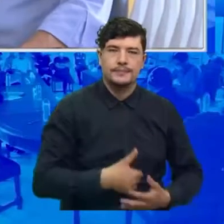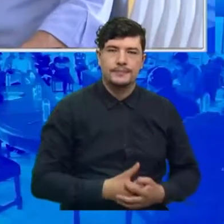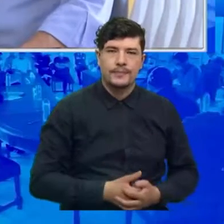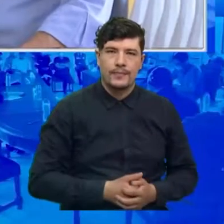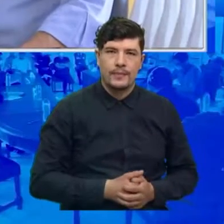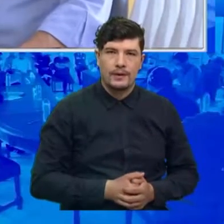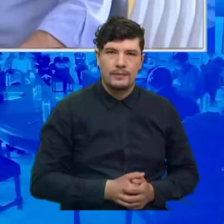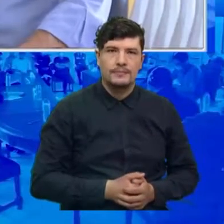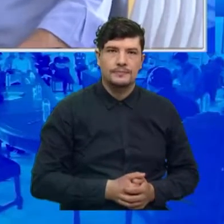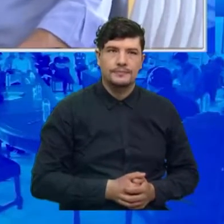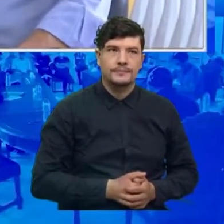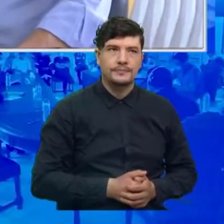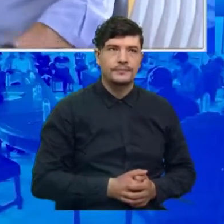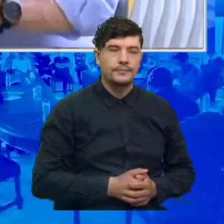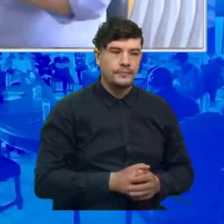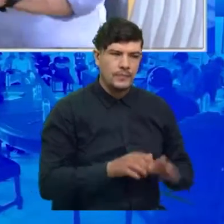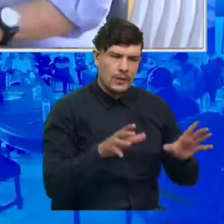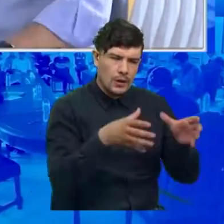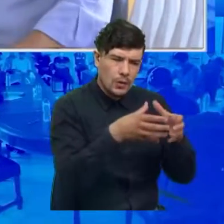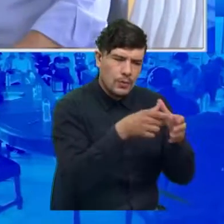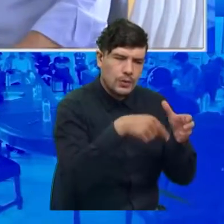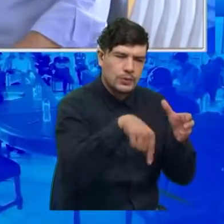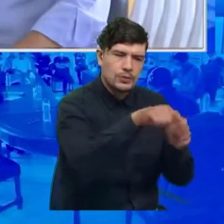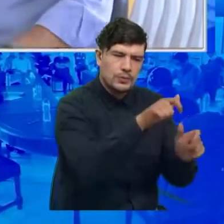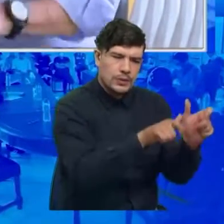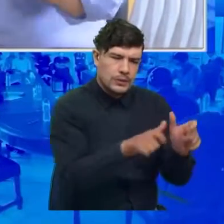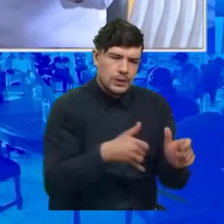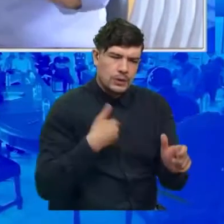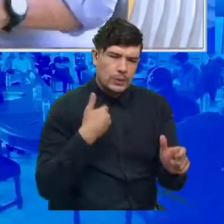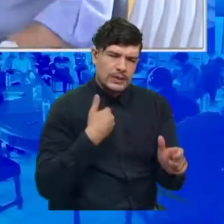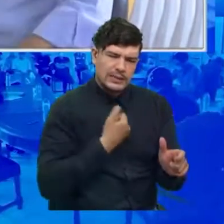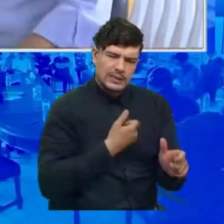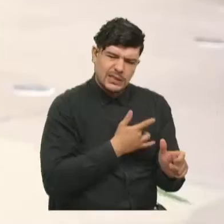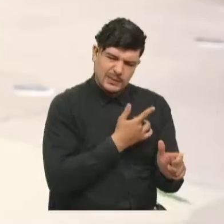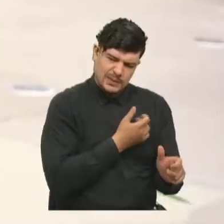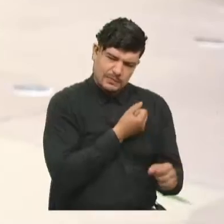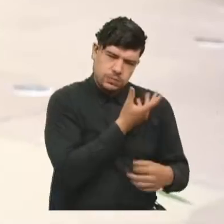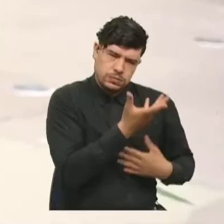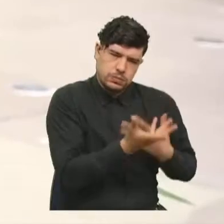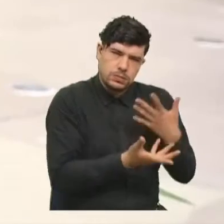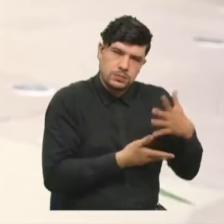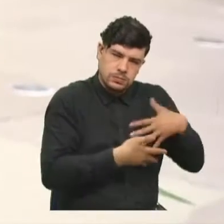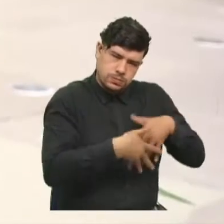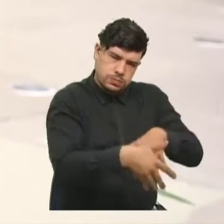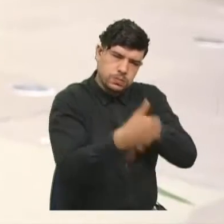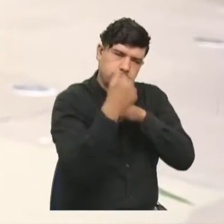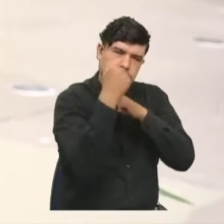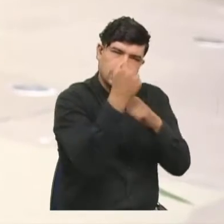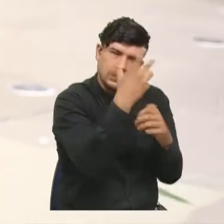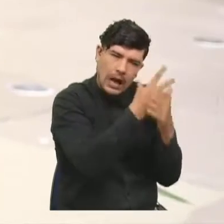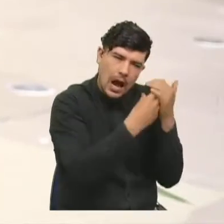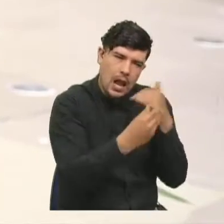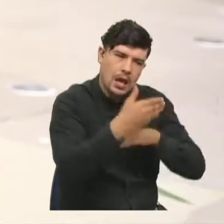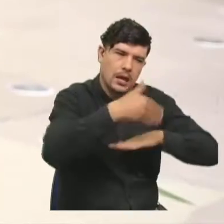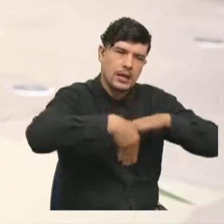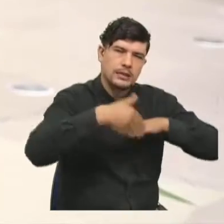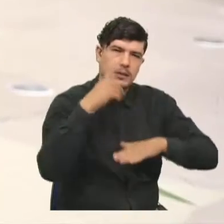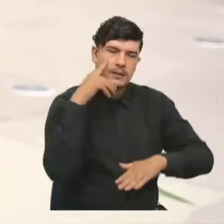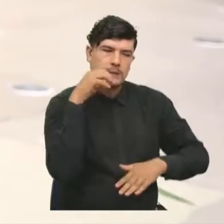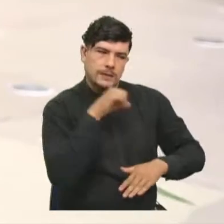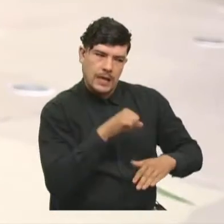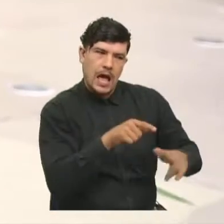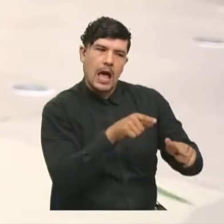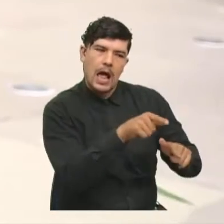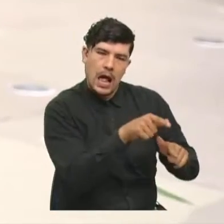poblacionales que más ha expresado esos sentimientos que más ha salido y se ha volcado a las calles y teníamos que tender los puentes